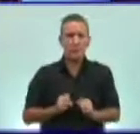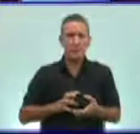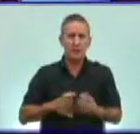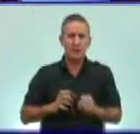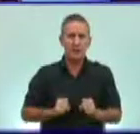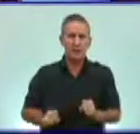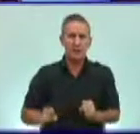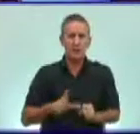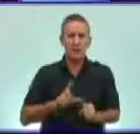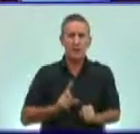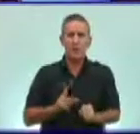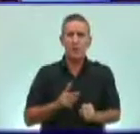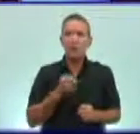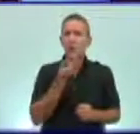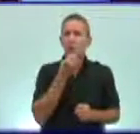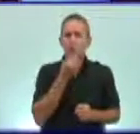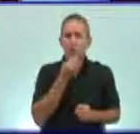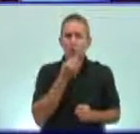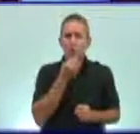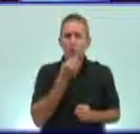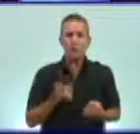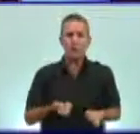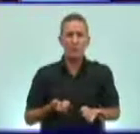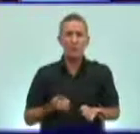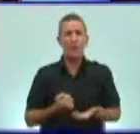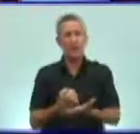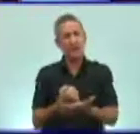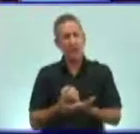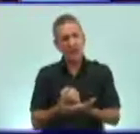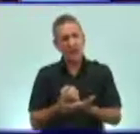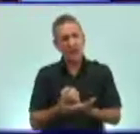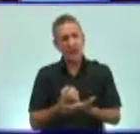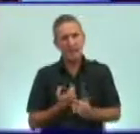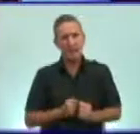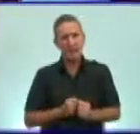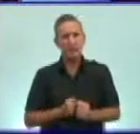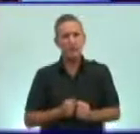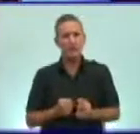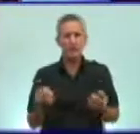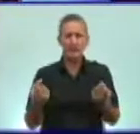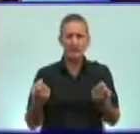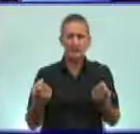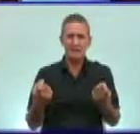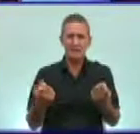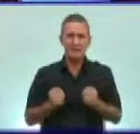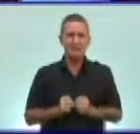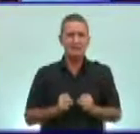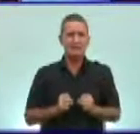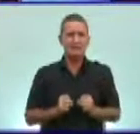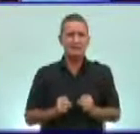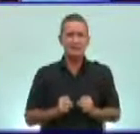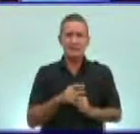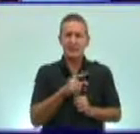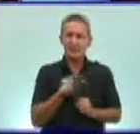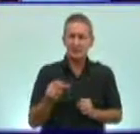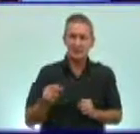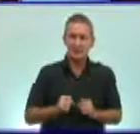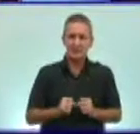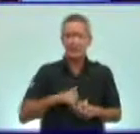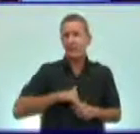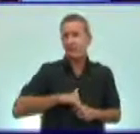necesidades, sino aquellas necesidades esenciales. El medio ambiente lo limita y por eso toma